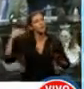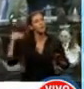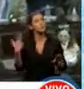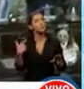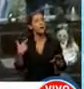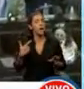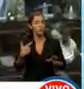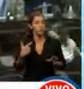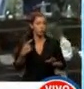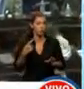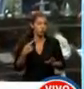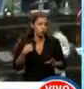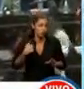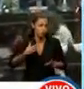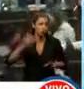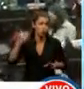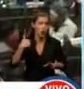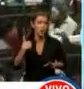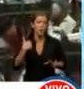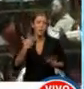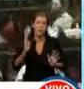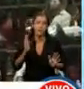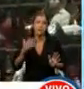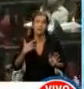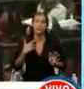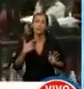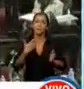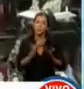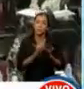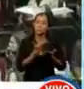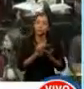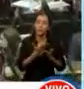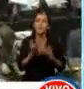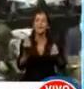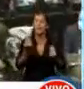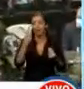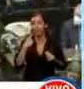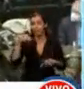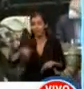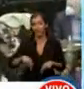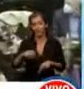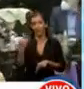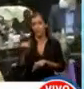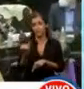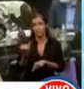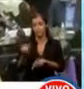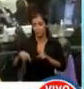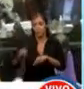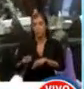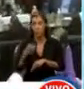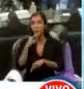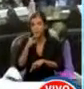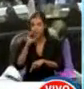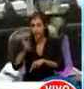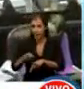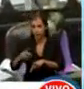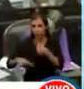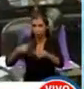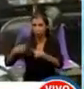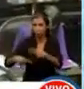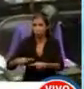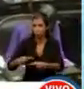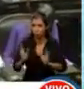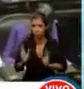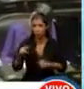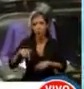la predisposición para facilitarle desde hoy día jueves, con mañana viernes incluido, a continuación de